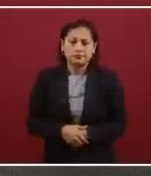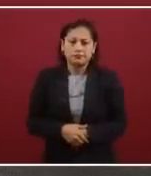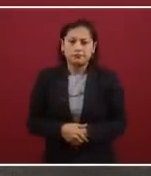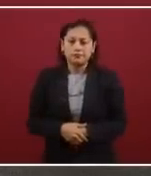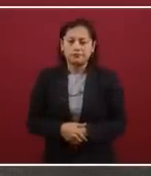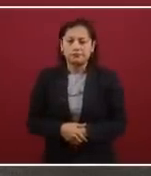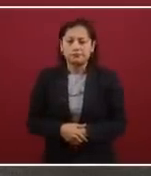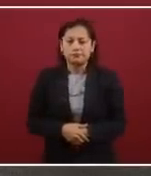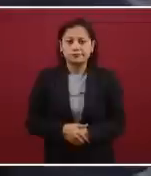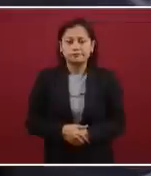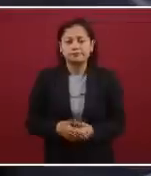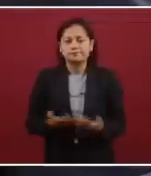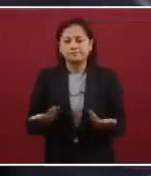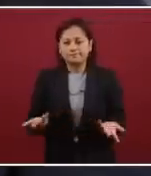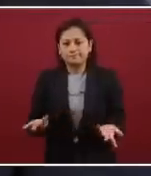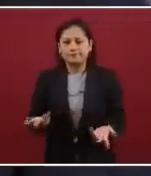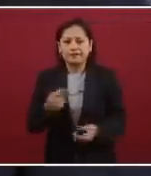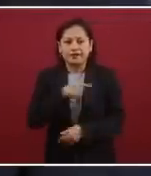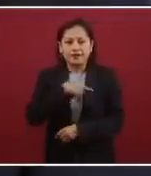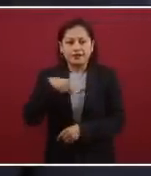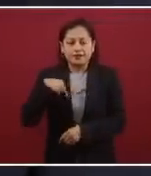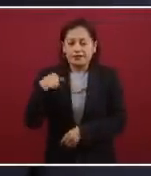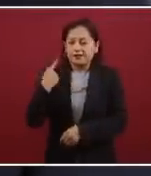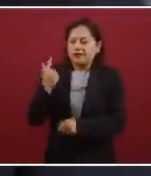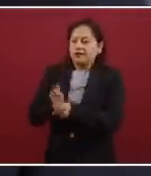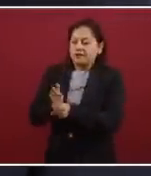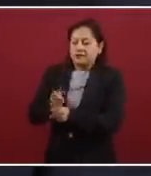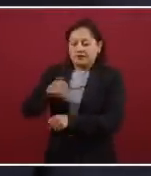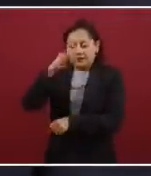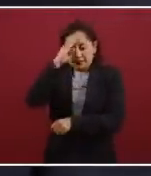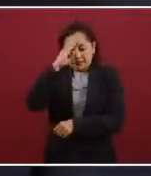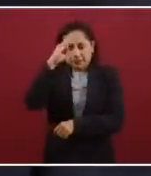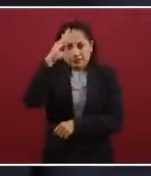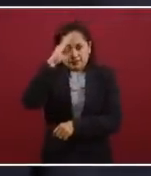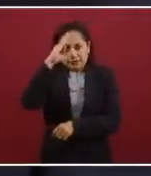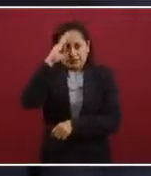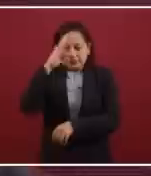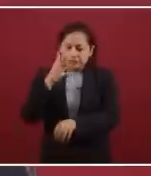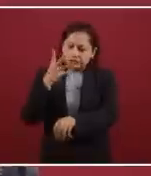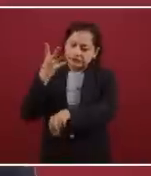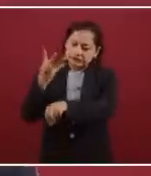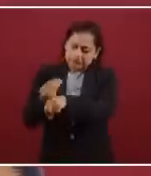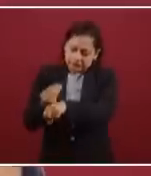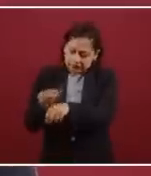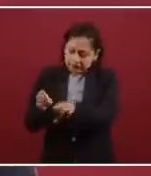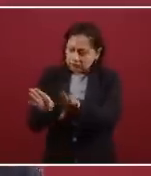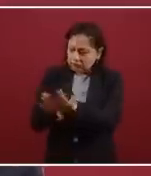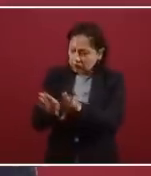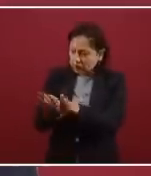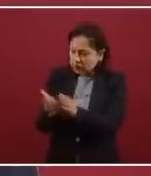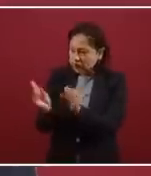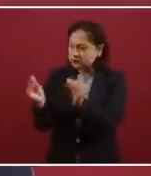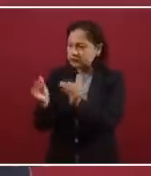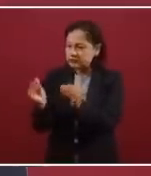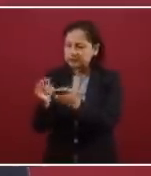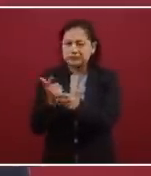Entonces, estamos buscando la manera de resolverlo, pero ahí la empresa tiene